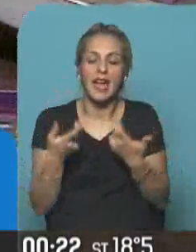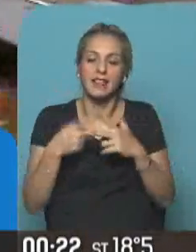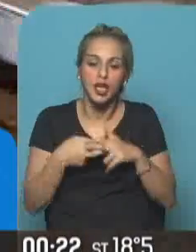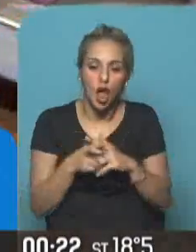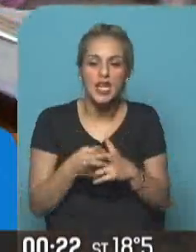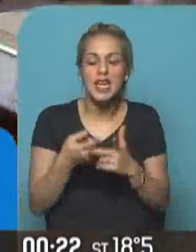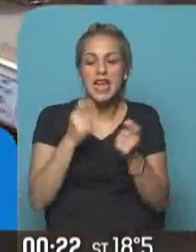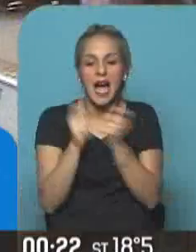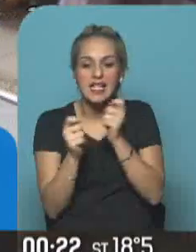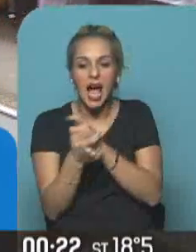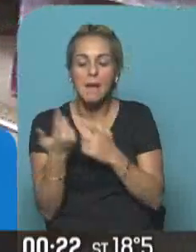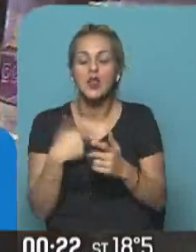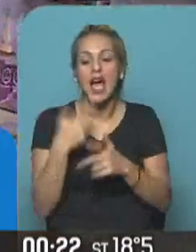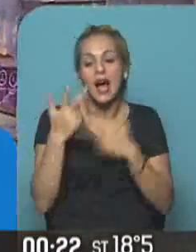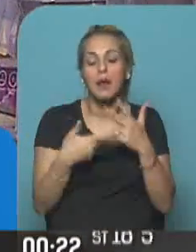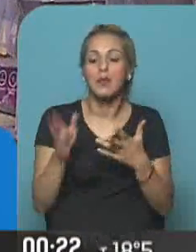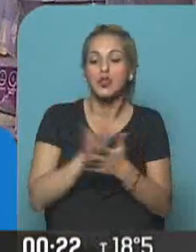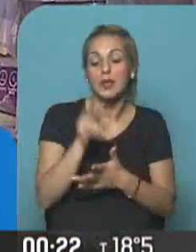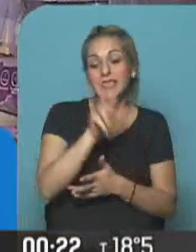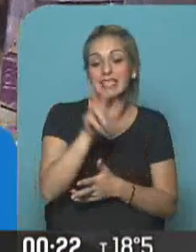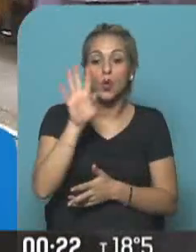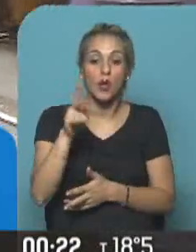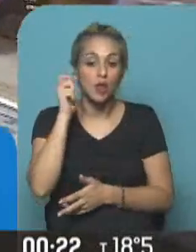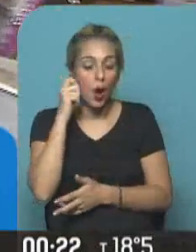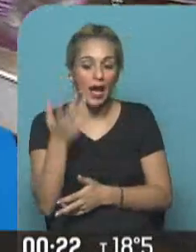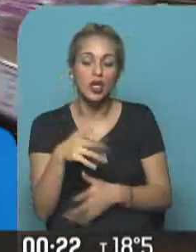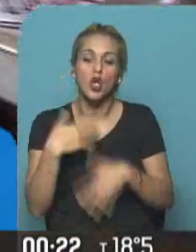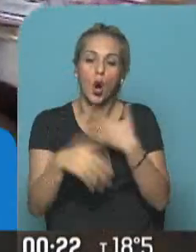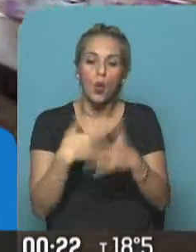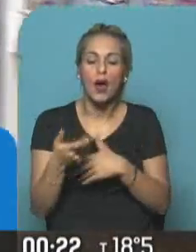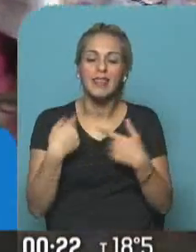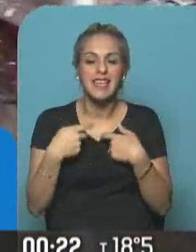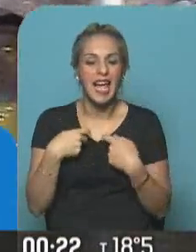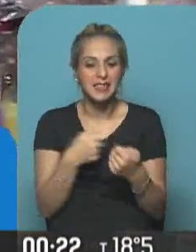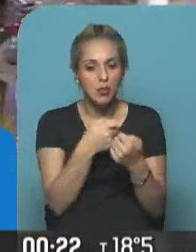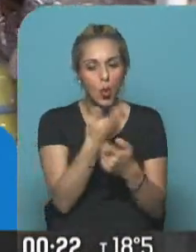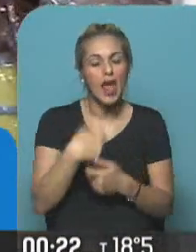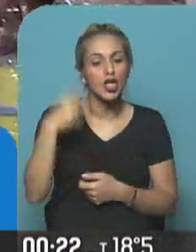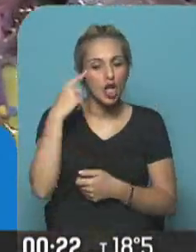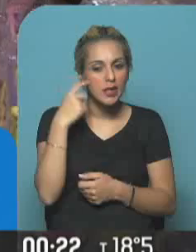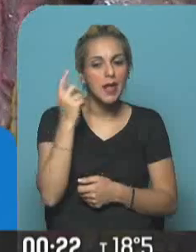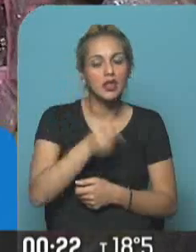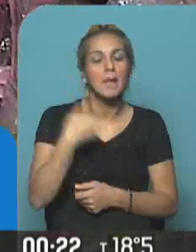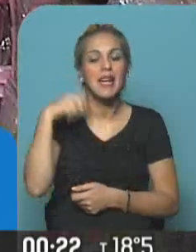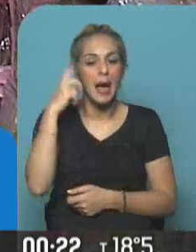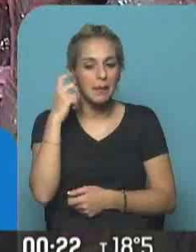algunas cuestiones? Bueno, hablamos de primera infancia, hasta los 3-4 años, juguetes didácticos que estimulen el conocimiento y el aprendizaje,